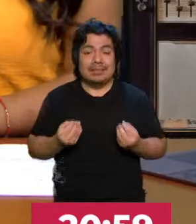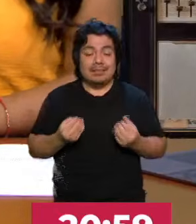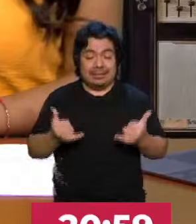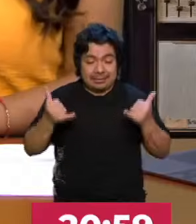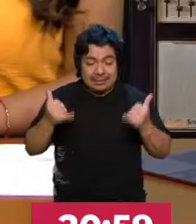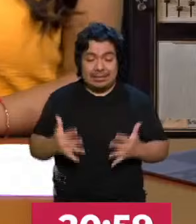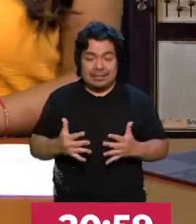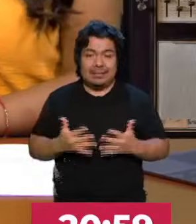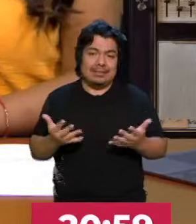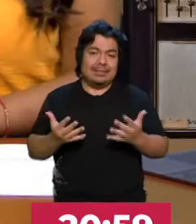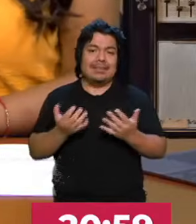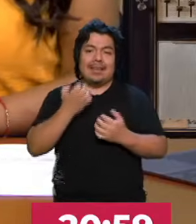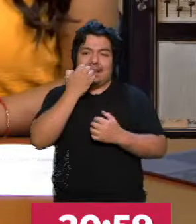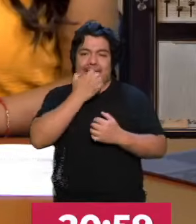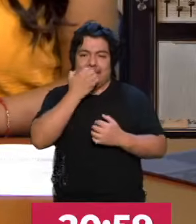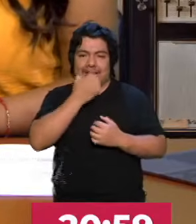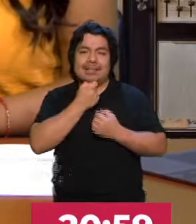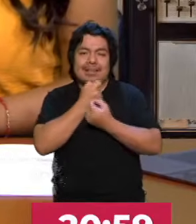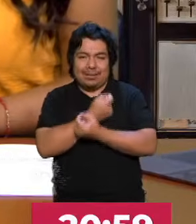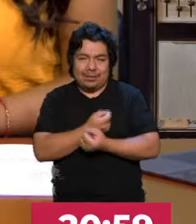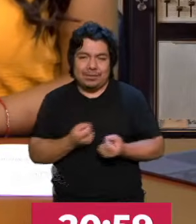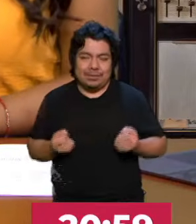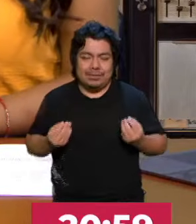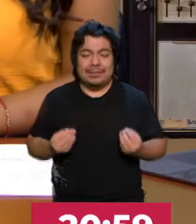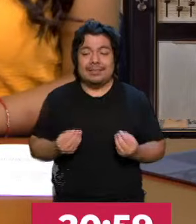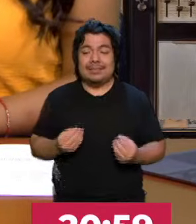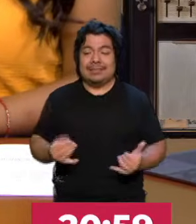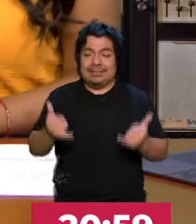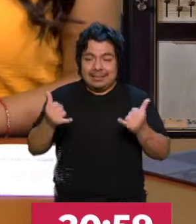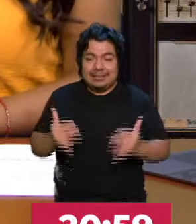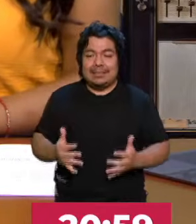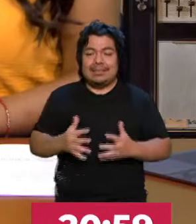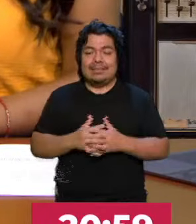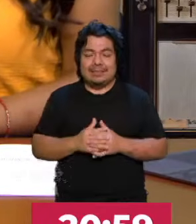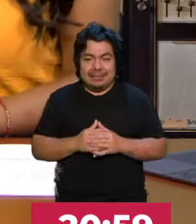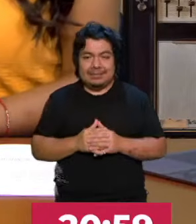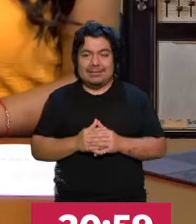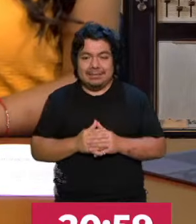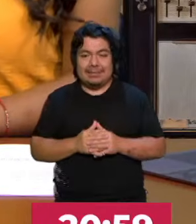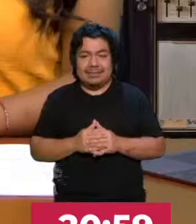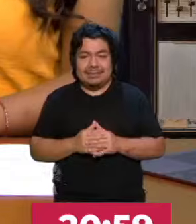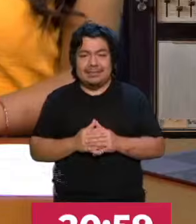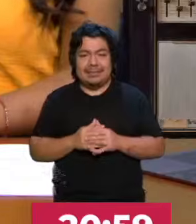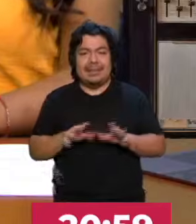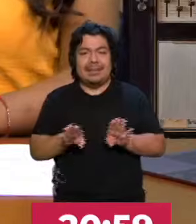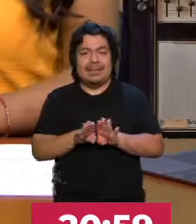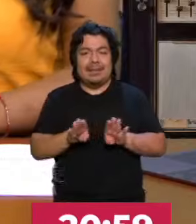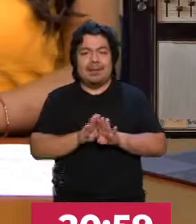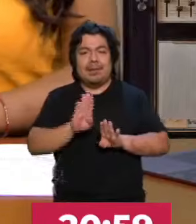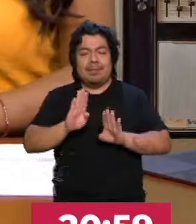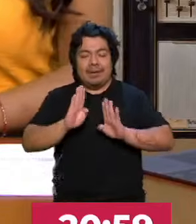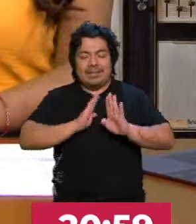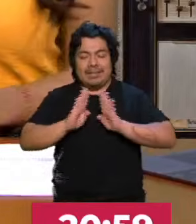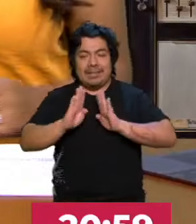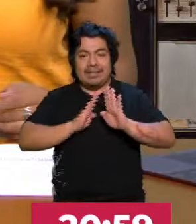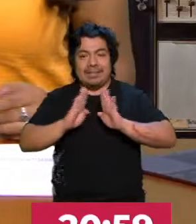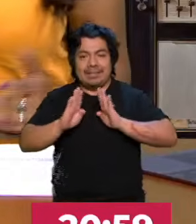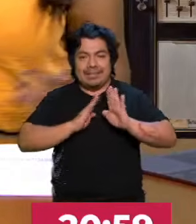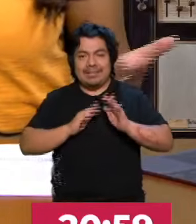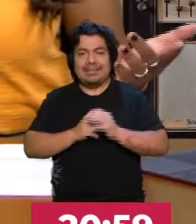intensa, porque hacen escuelas desde niños que son muy, muy, muy, muy duras. Es como el servicio militar. Casi